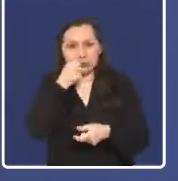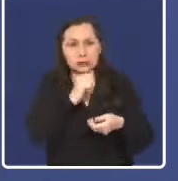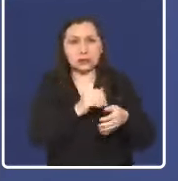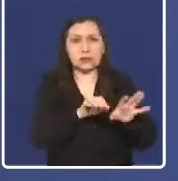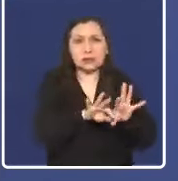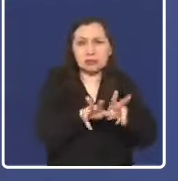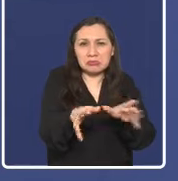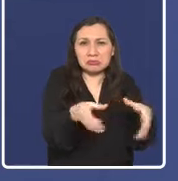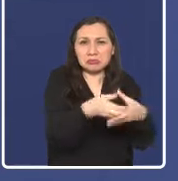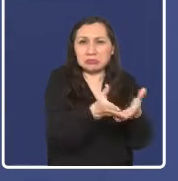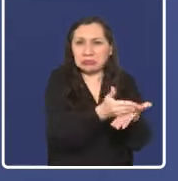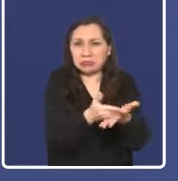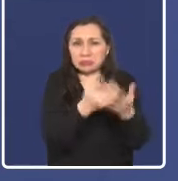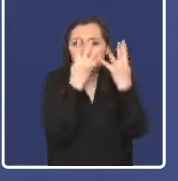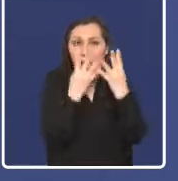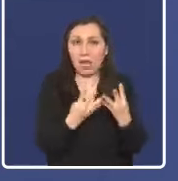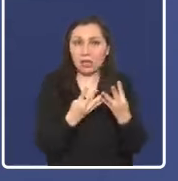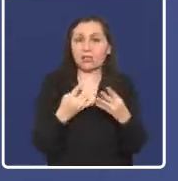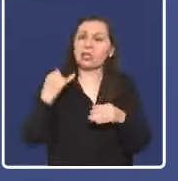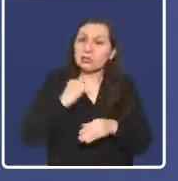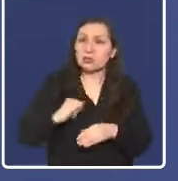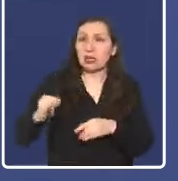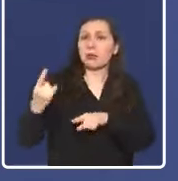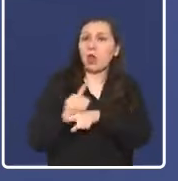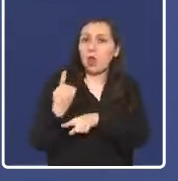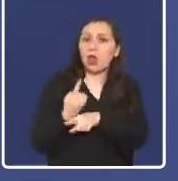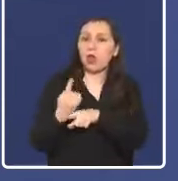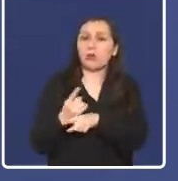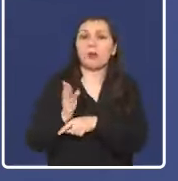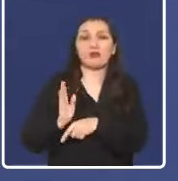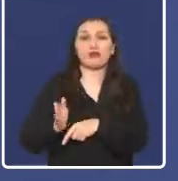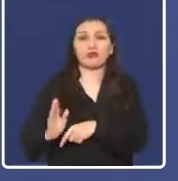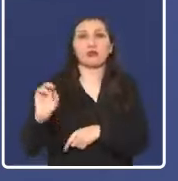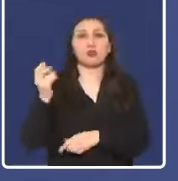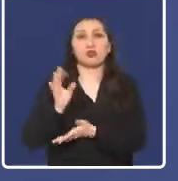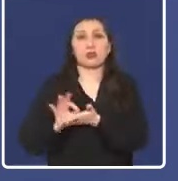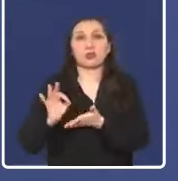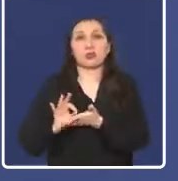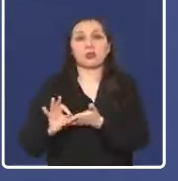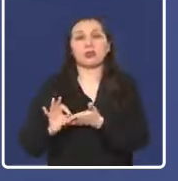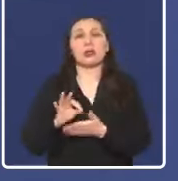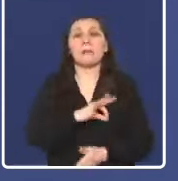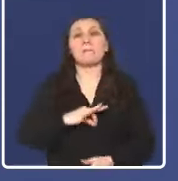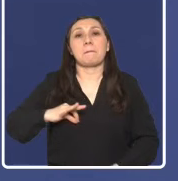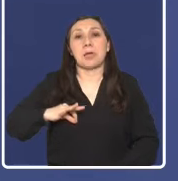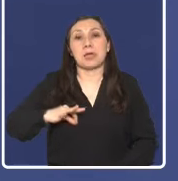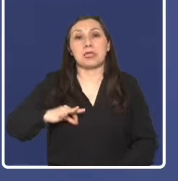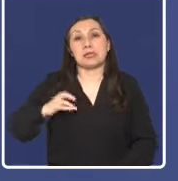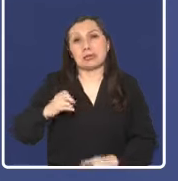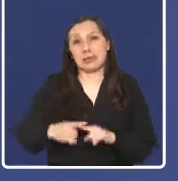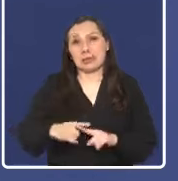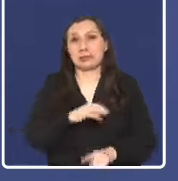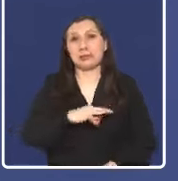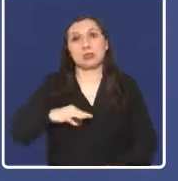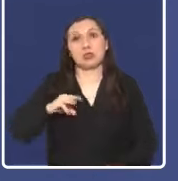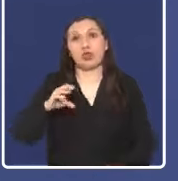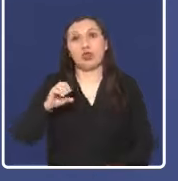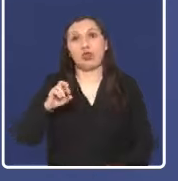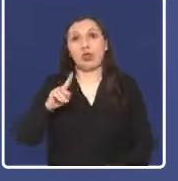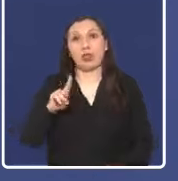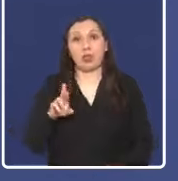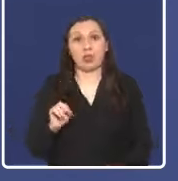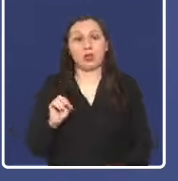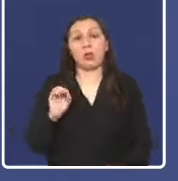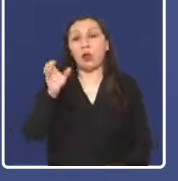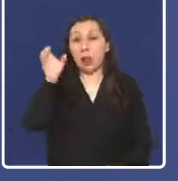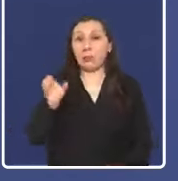organizado y las cárceles, y las conversaciones permanentes que tenemos con el subsecretario, o sea, con el ministro, con el exministro Cordero, era